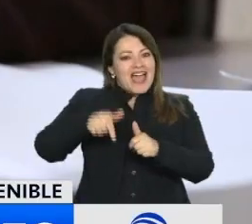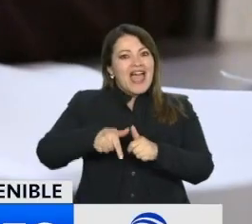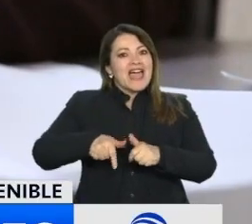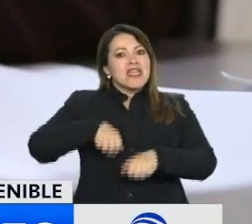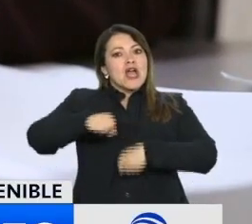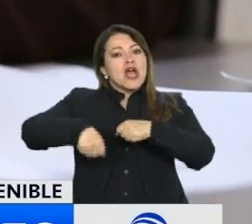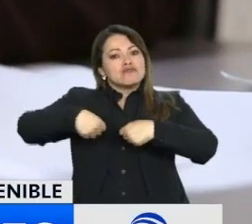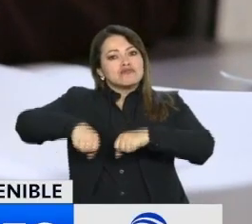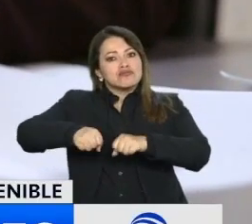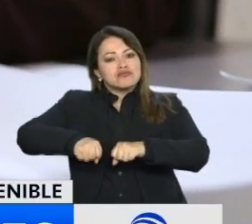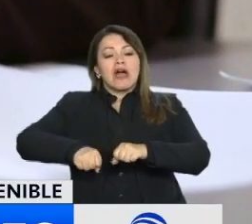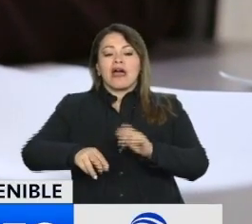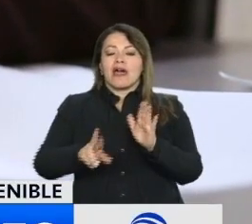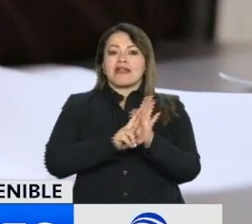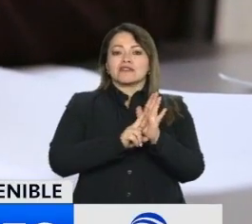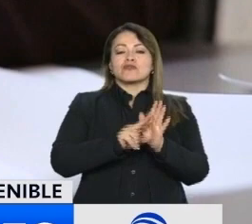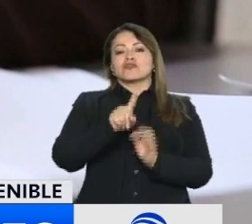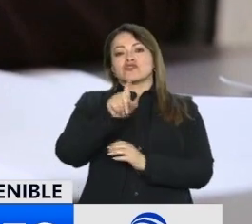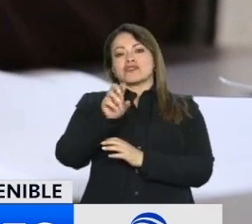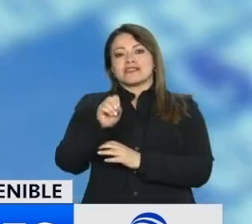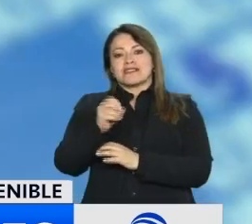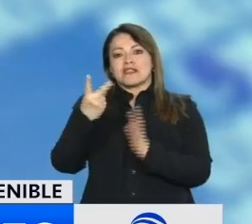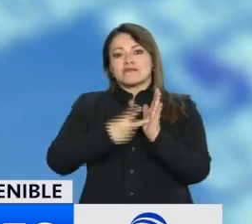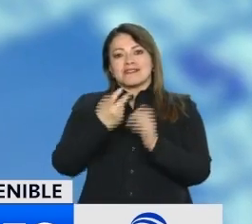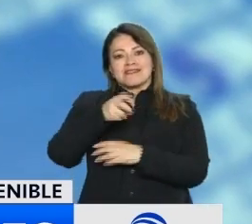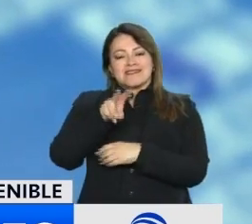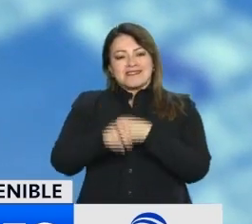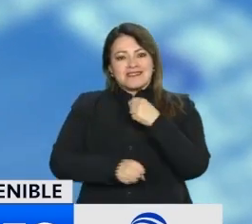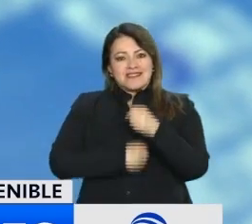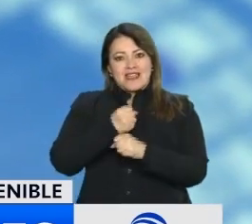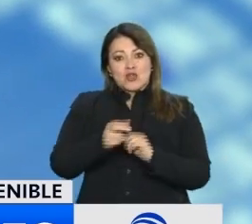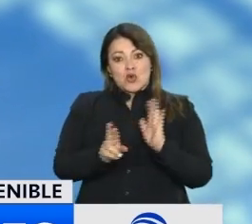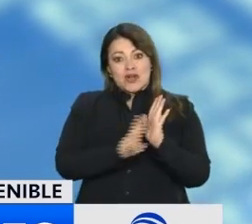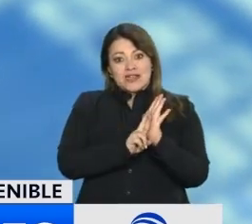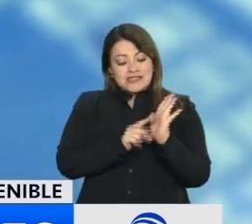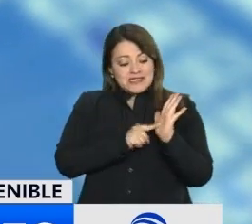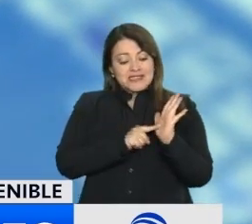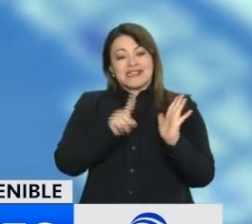resolución 160 de 2017. Pues con la resolución